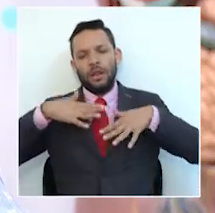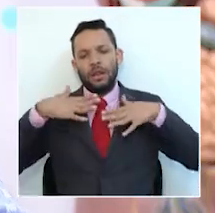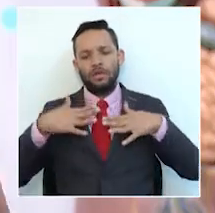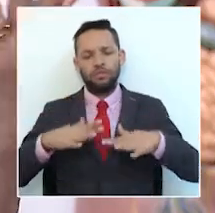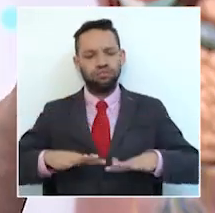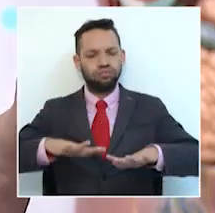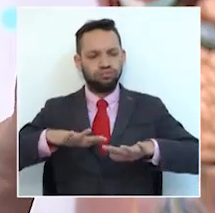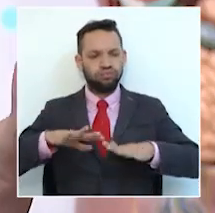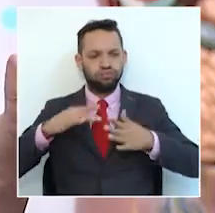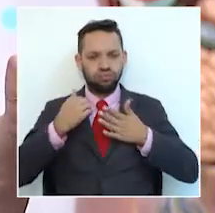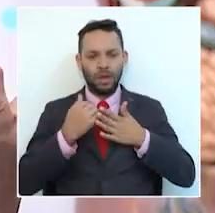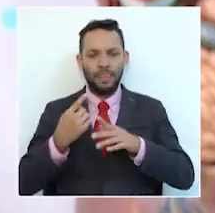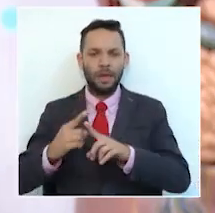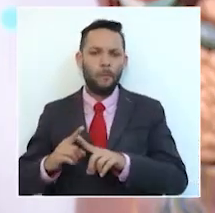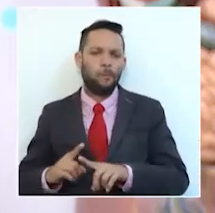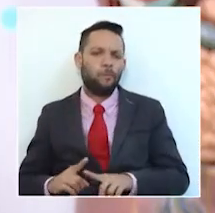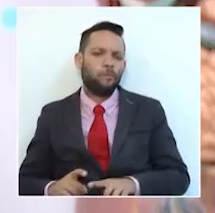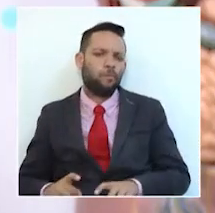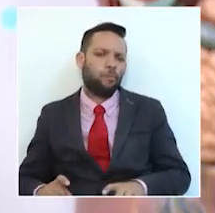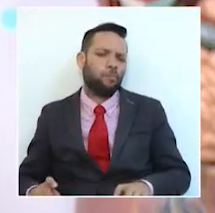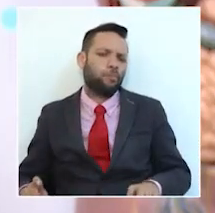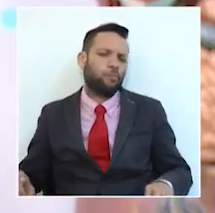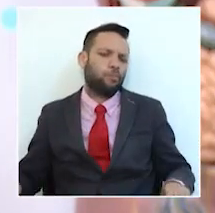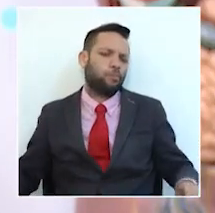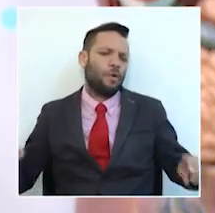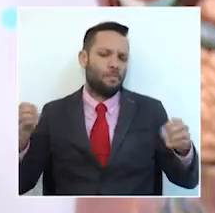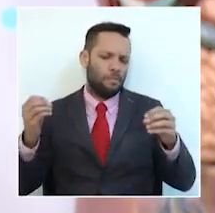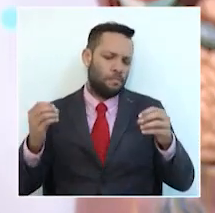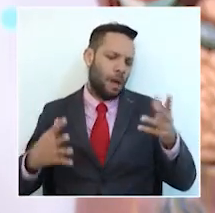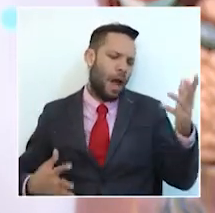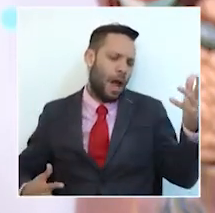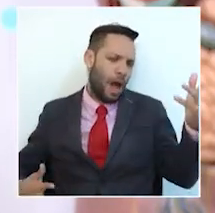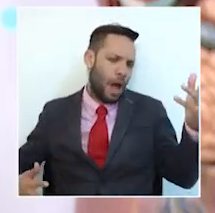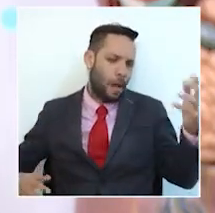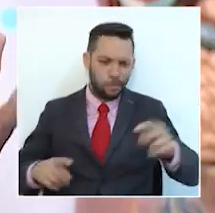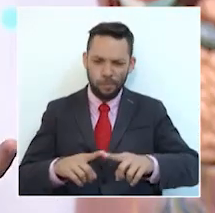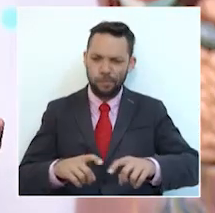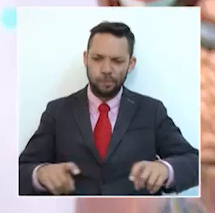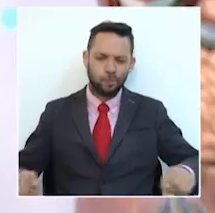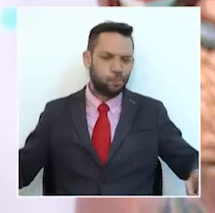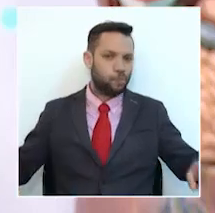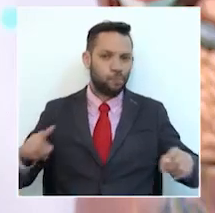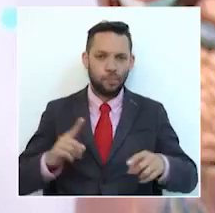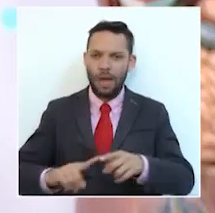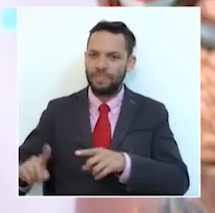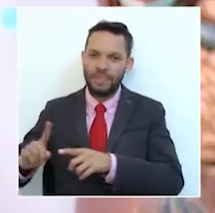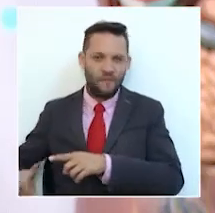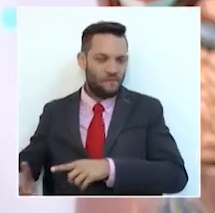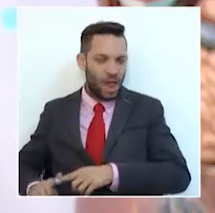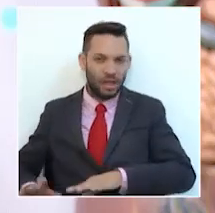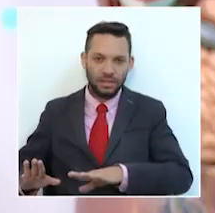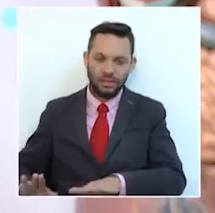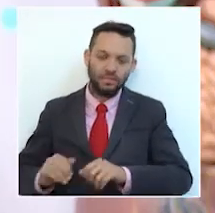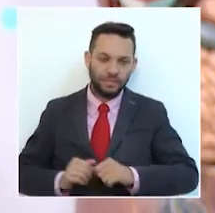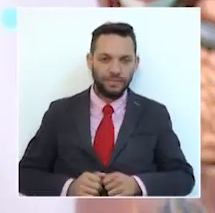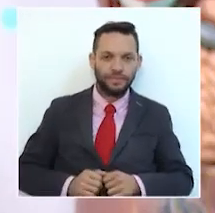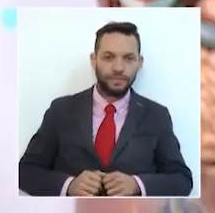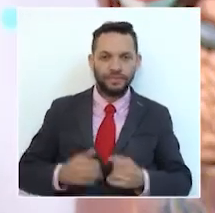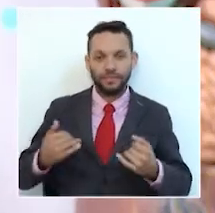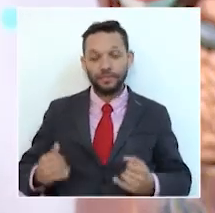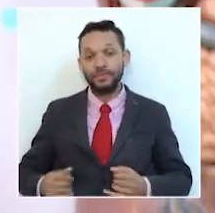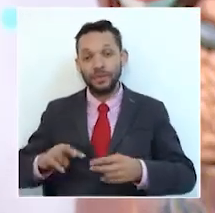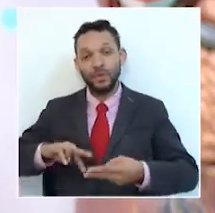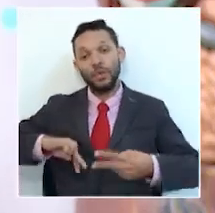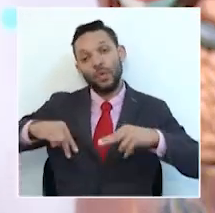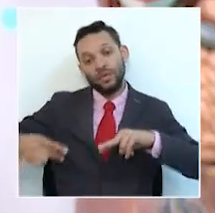pero son muy diversos podemos decir que todos podemos tener aguas muy diferentes y cada una es única el agua de mar